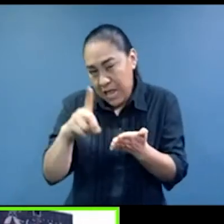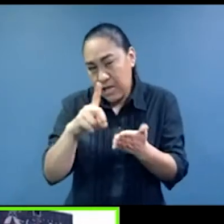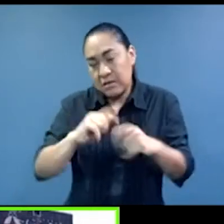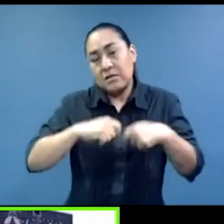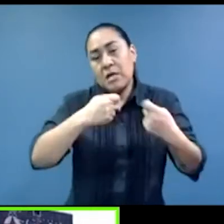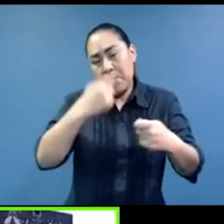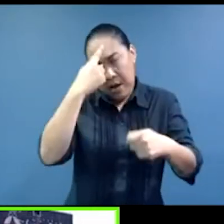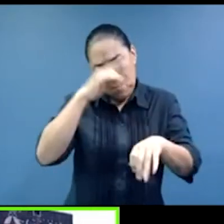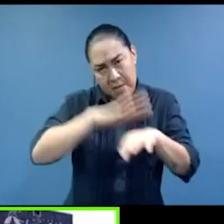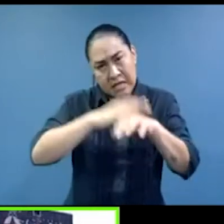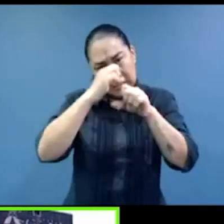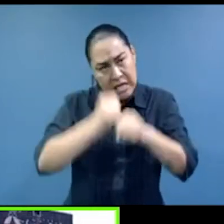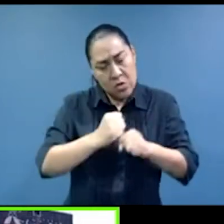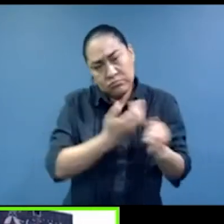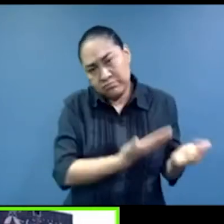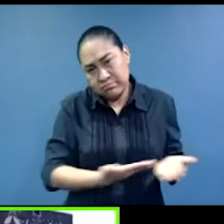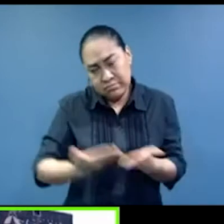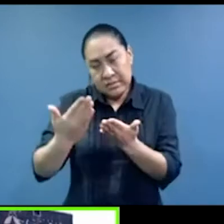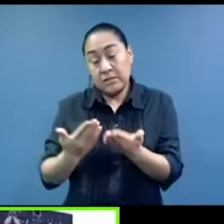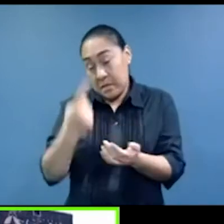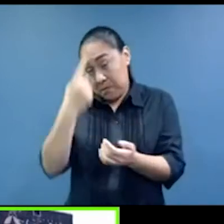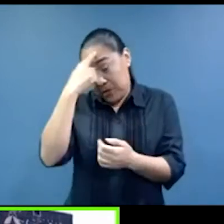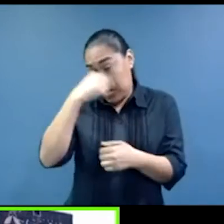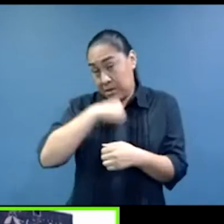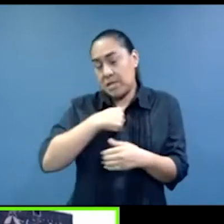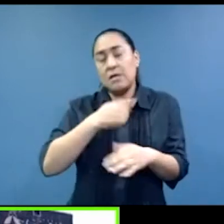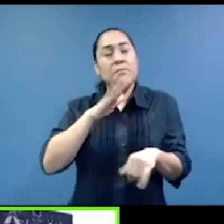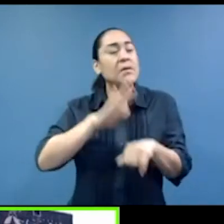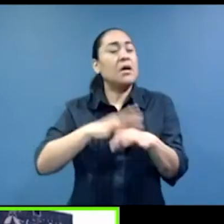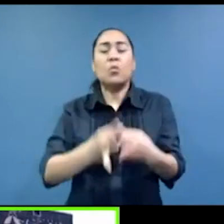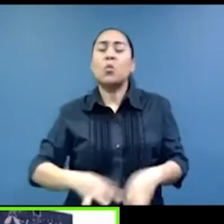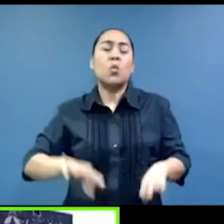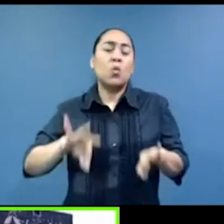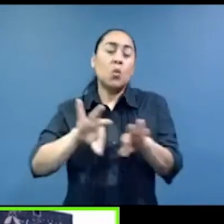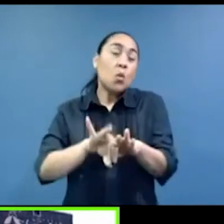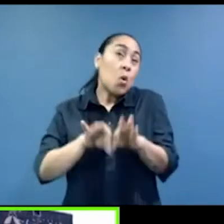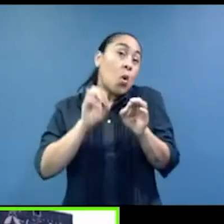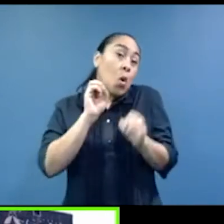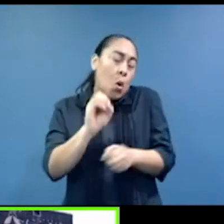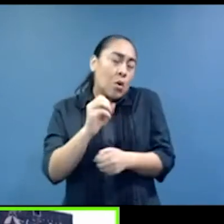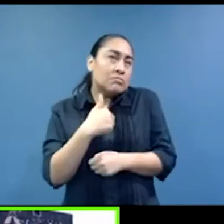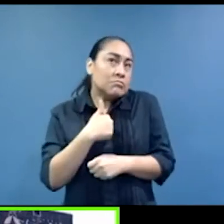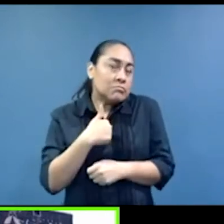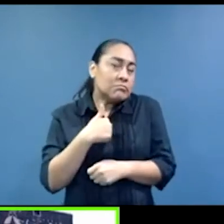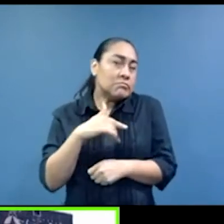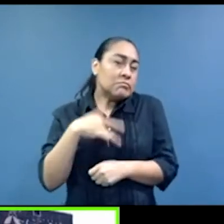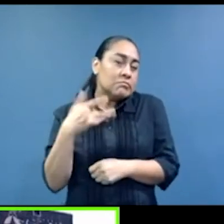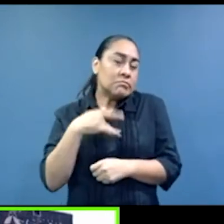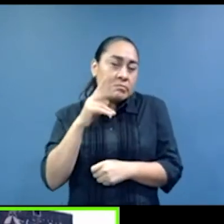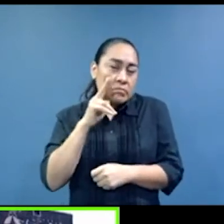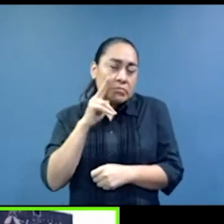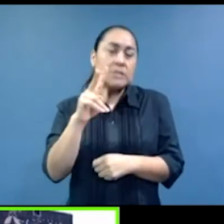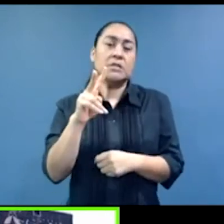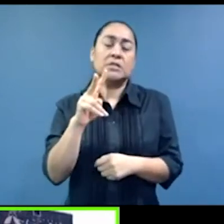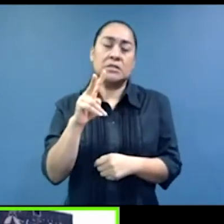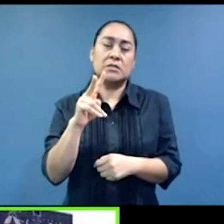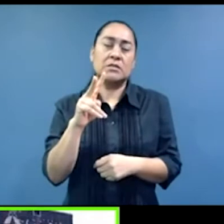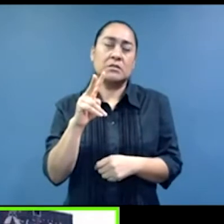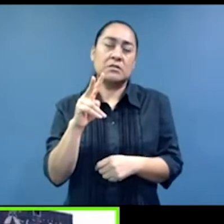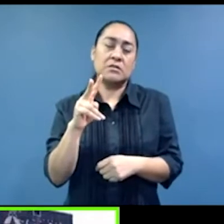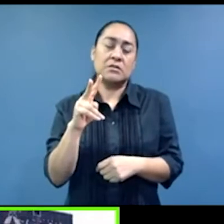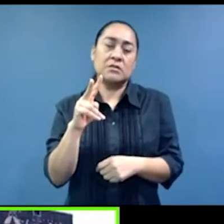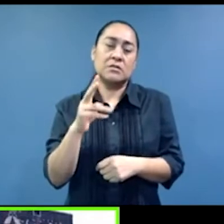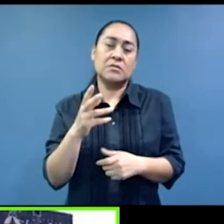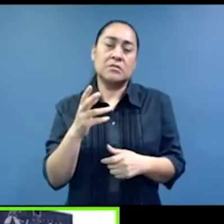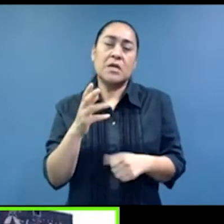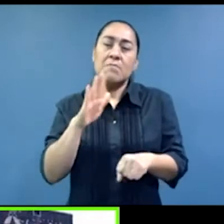Y para mí, el más importante, o al menos el que me ha causado más tiempo